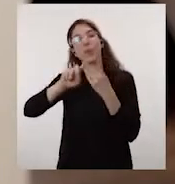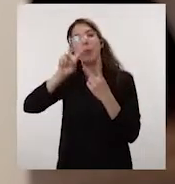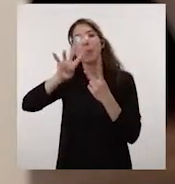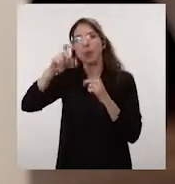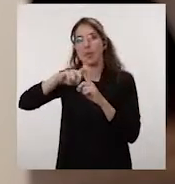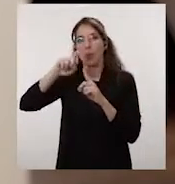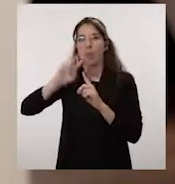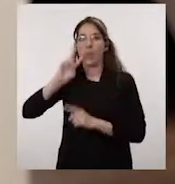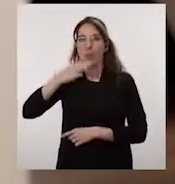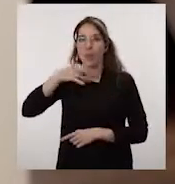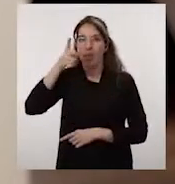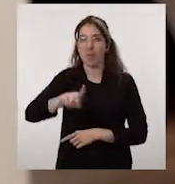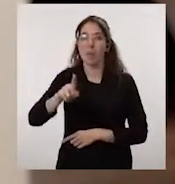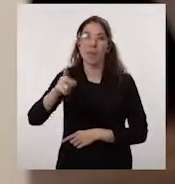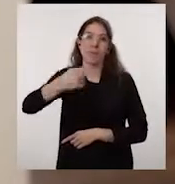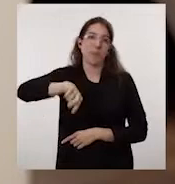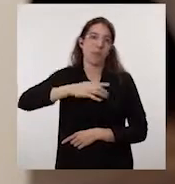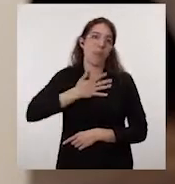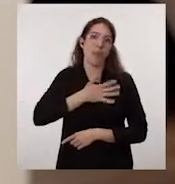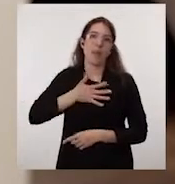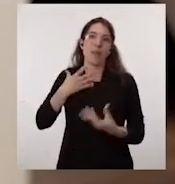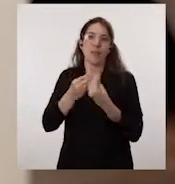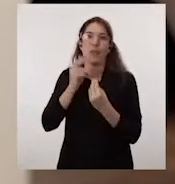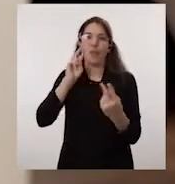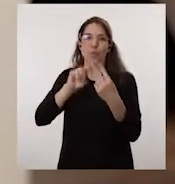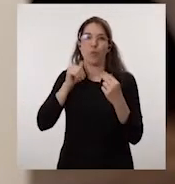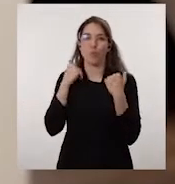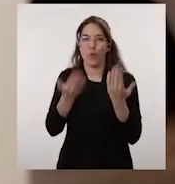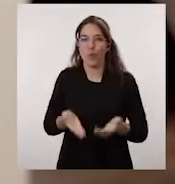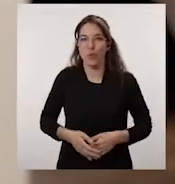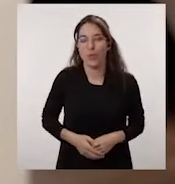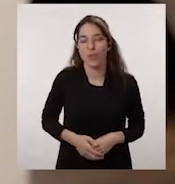mayo para nosotros ha sido un placer acompañar os nos vemos pronto